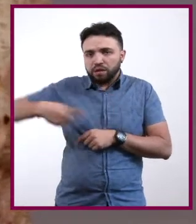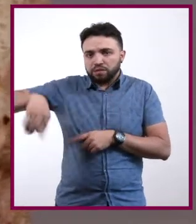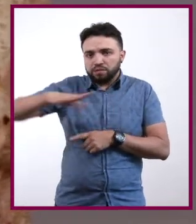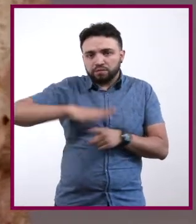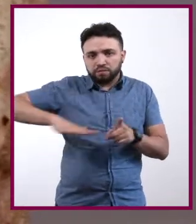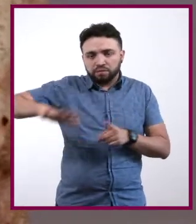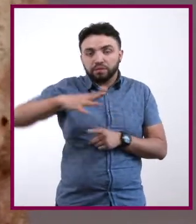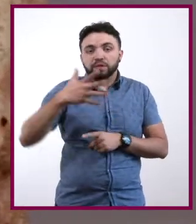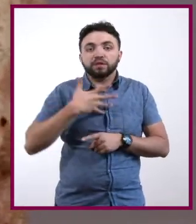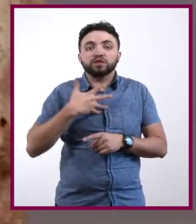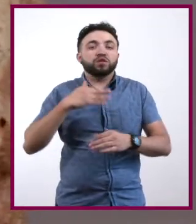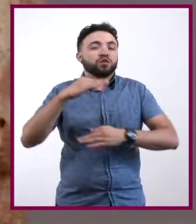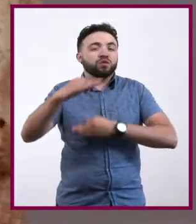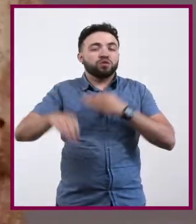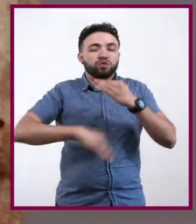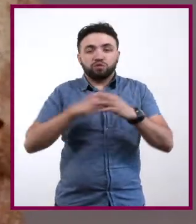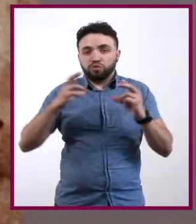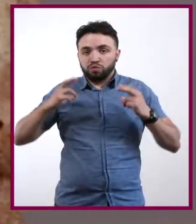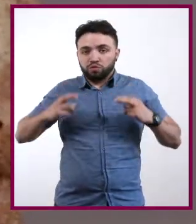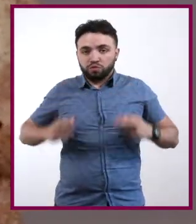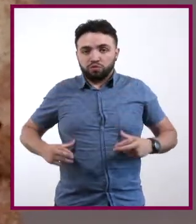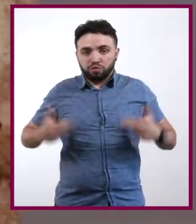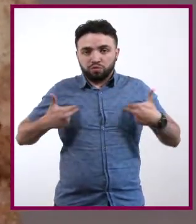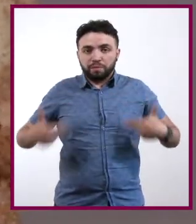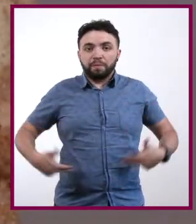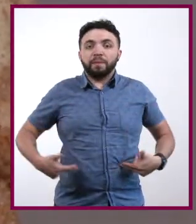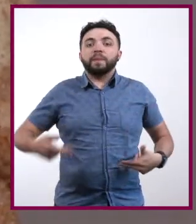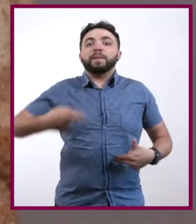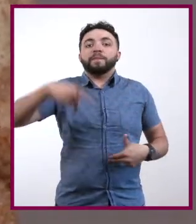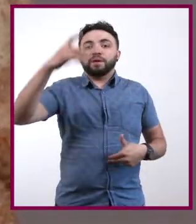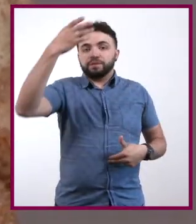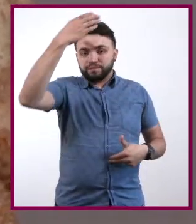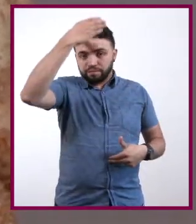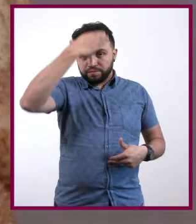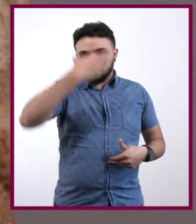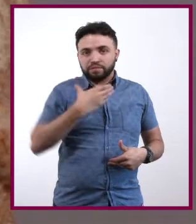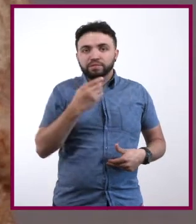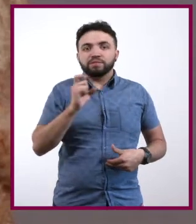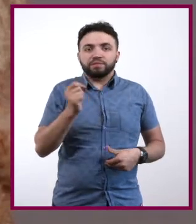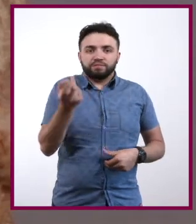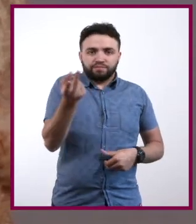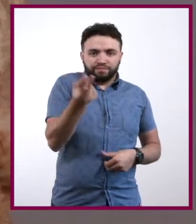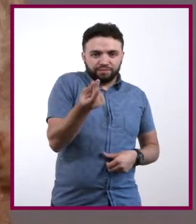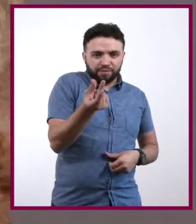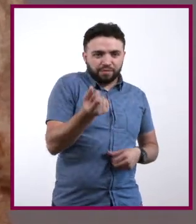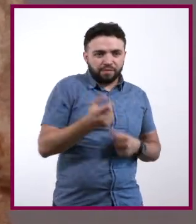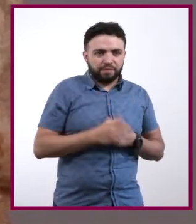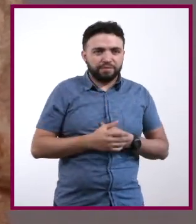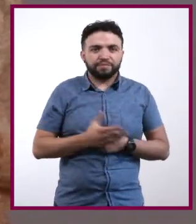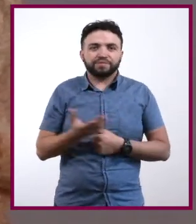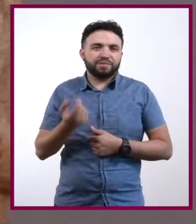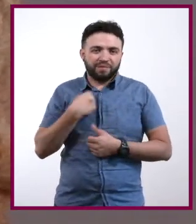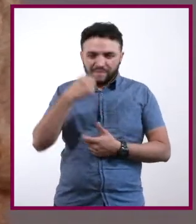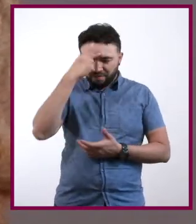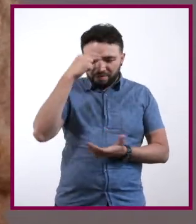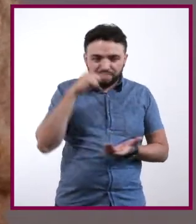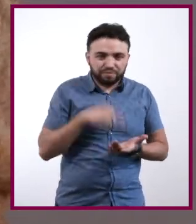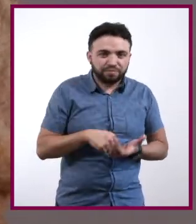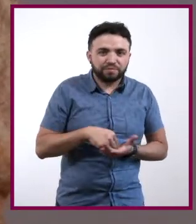tienen todo el cuerpo de un ser humano, pero la cabeza de un perro. Entonces creo